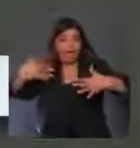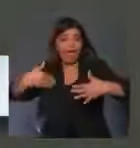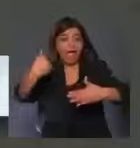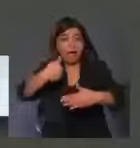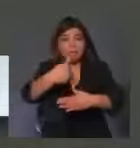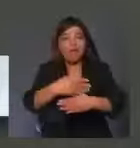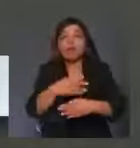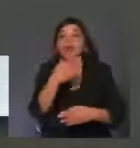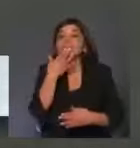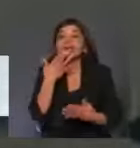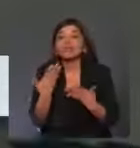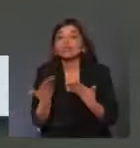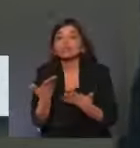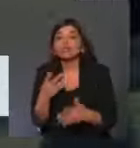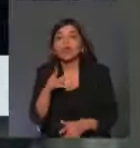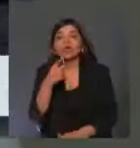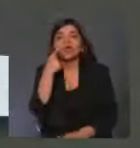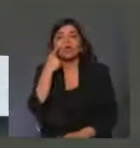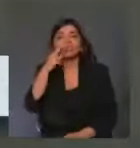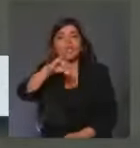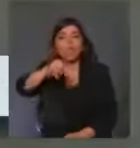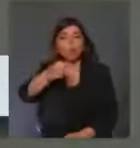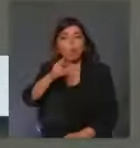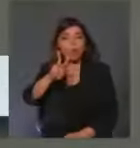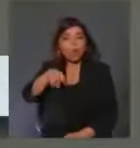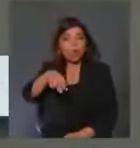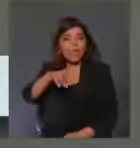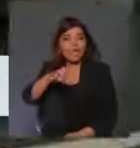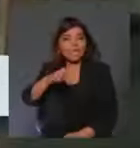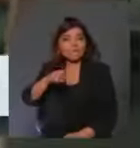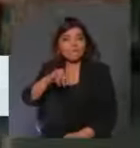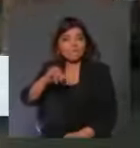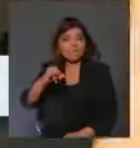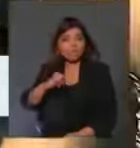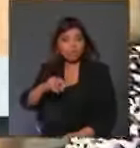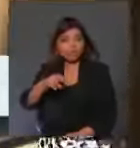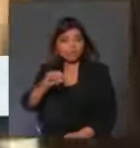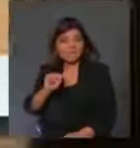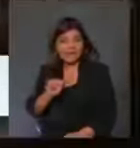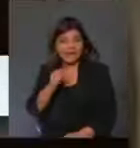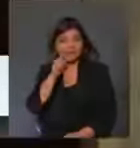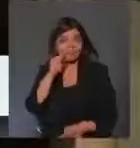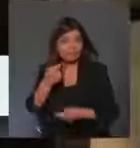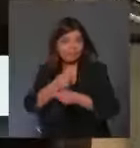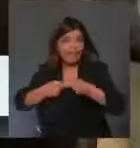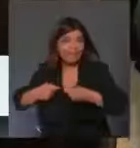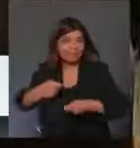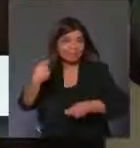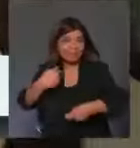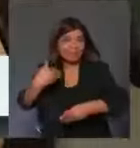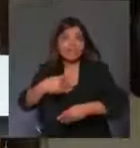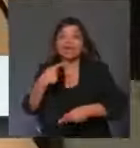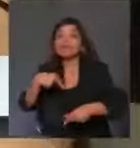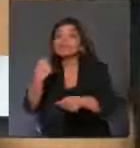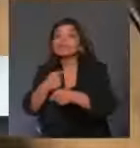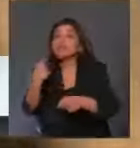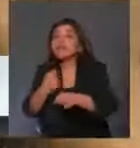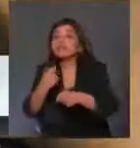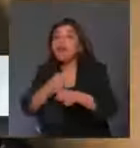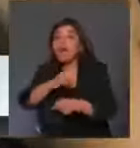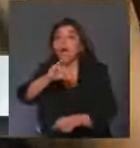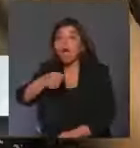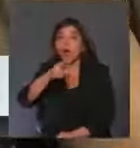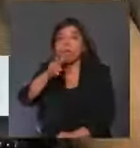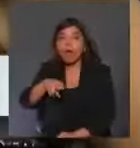Oiga conoce a Don Juan Espino no no s dnd sandías aquí trabaja Don Juan Espinoza o no sí Juan